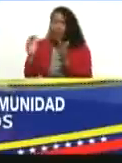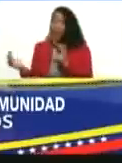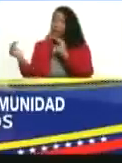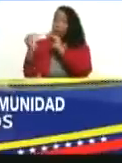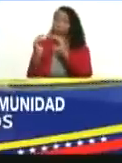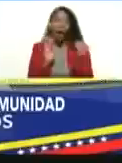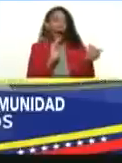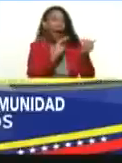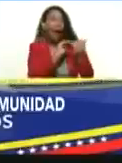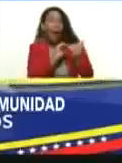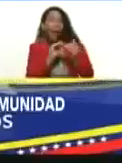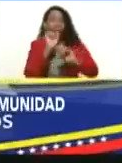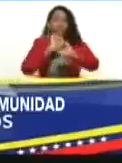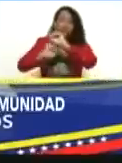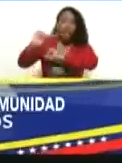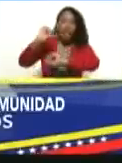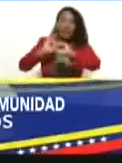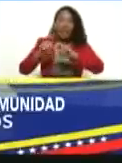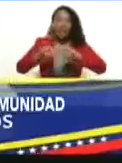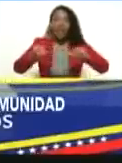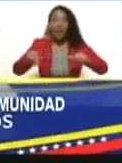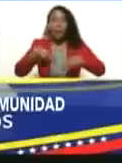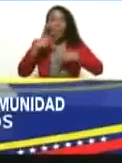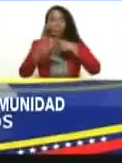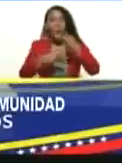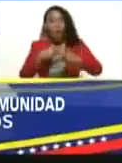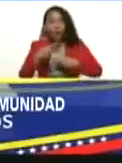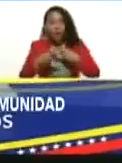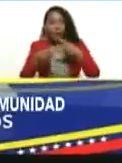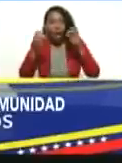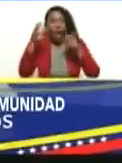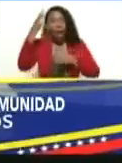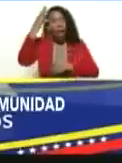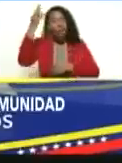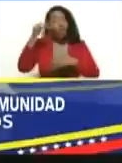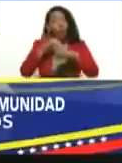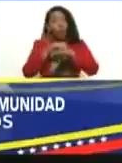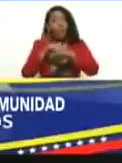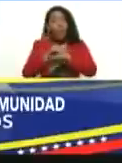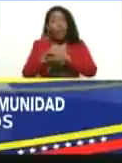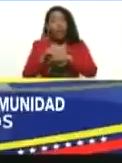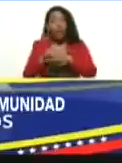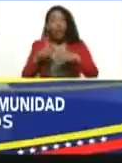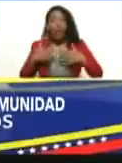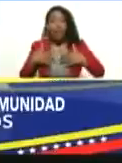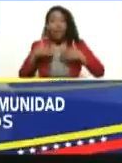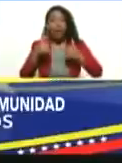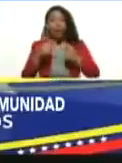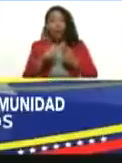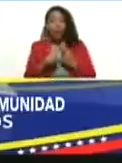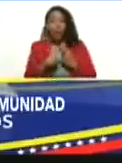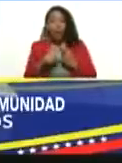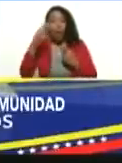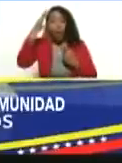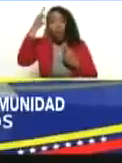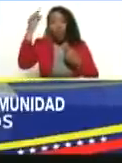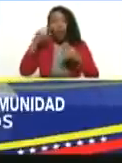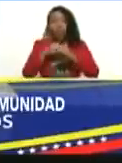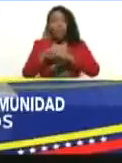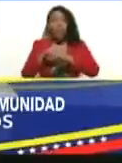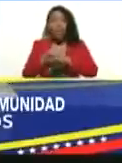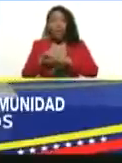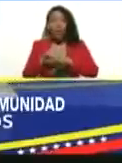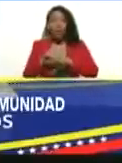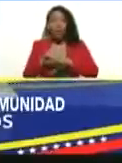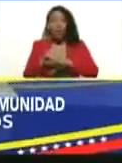de defensa una estrategia geopolítica el consejo de ministros de la salud los consejos de ministros